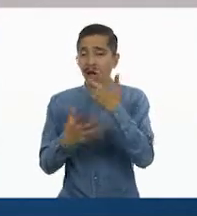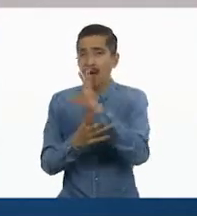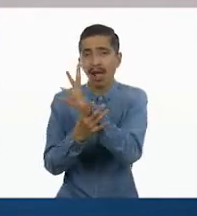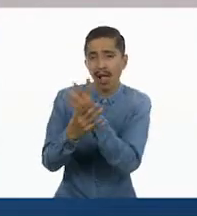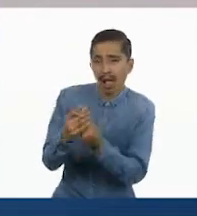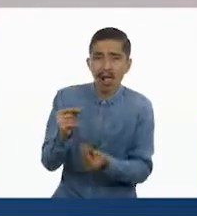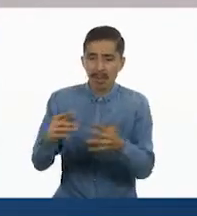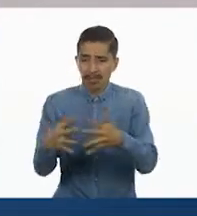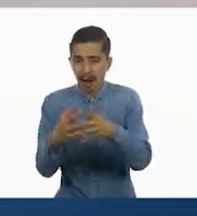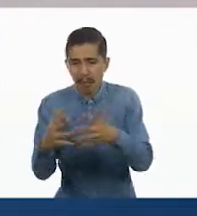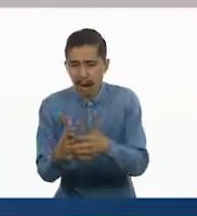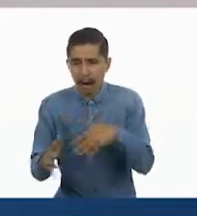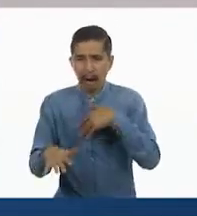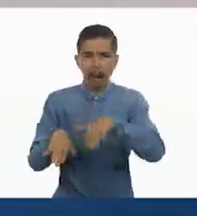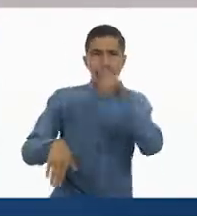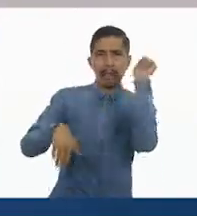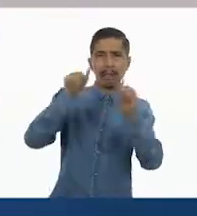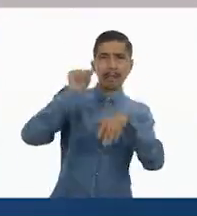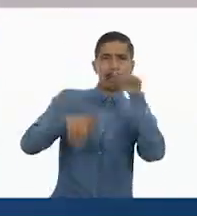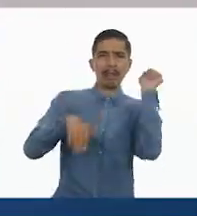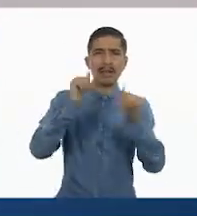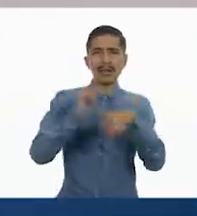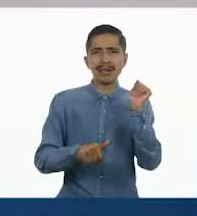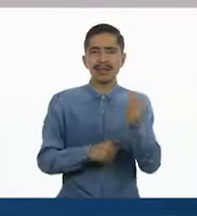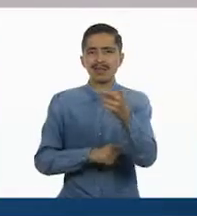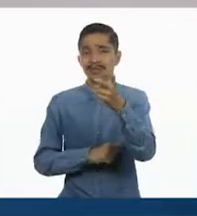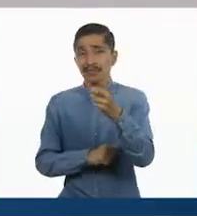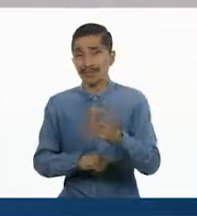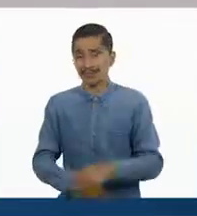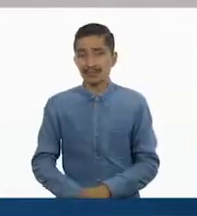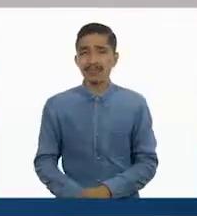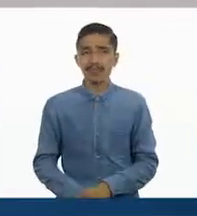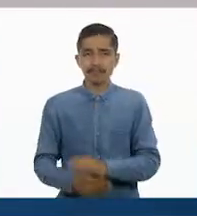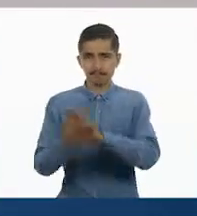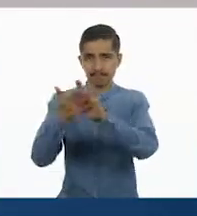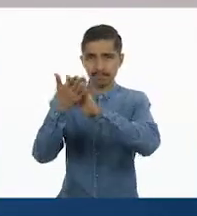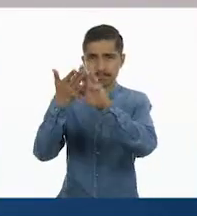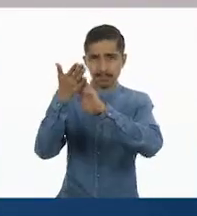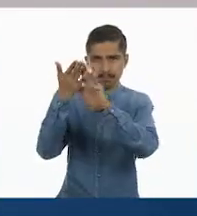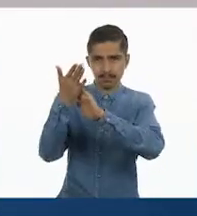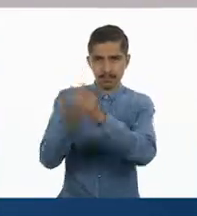guerra. ¿Okay? Entonces, vamos a borrar estos datos. Muy bien.